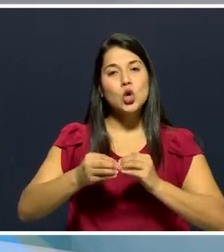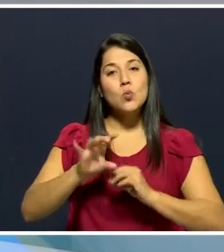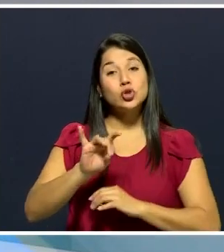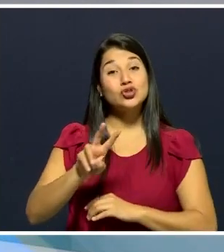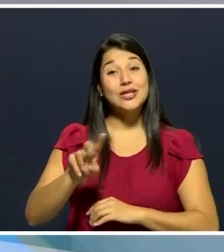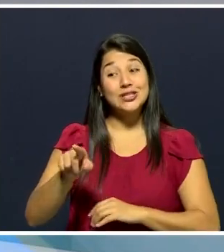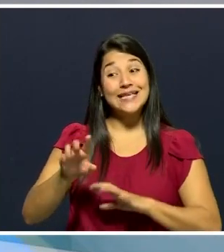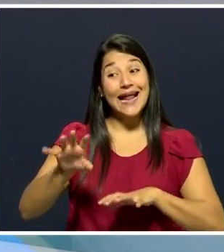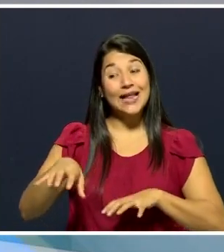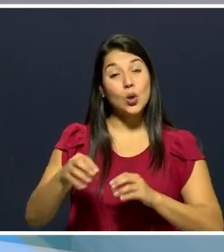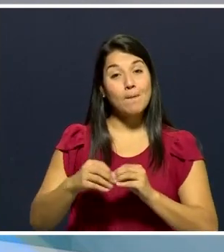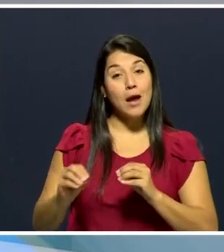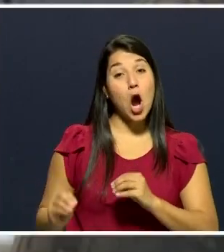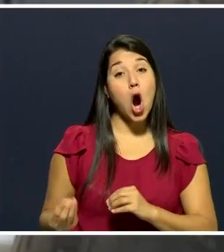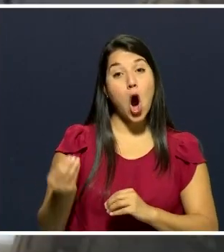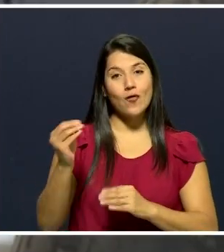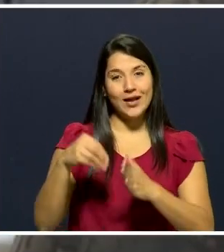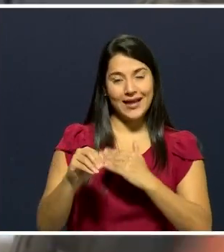Alajuela y del país.